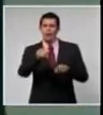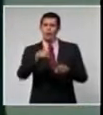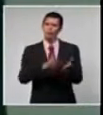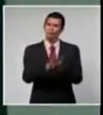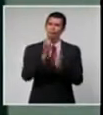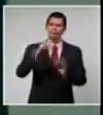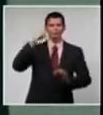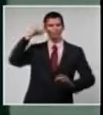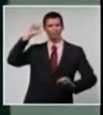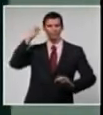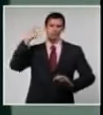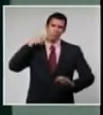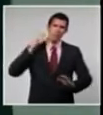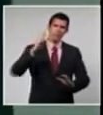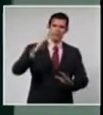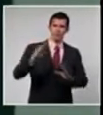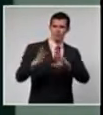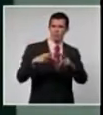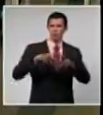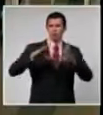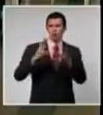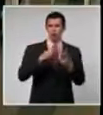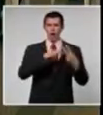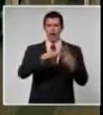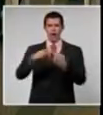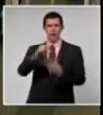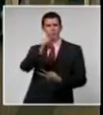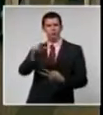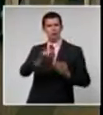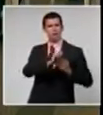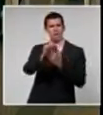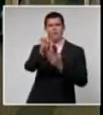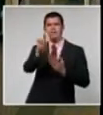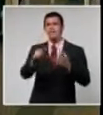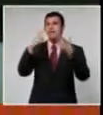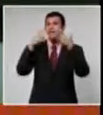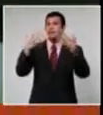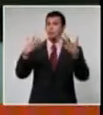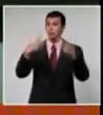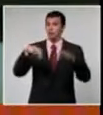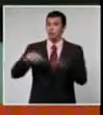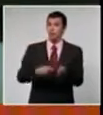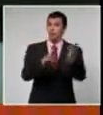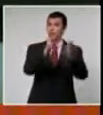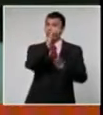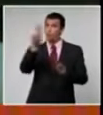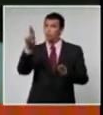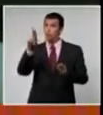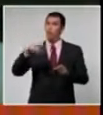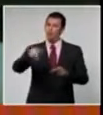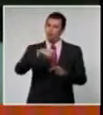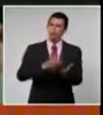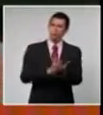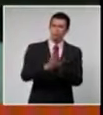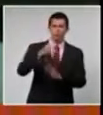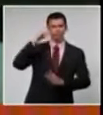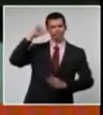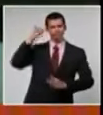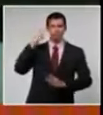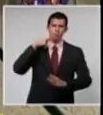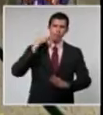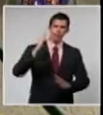memoria en intercambio permanente con el entorno. El Palacio de los Torcedores, llamado por Eduardo Chivas, es un tesoro